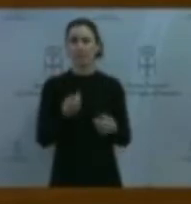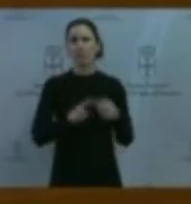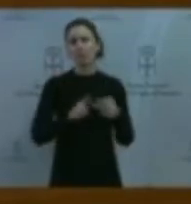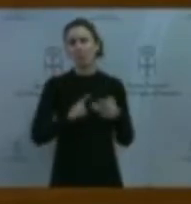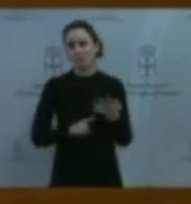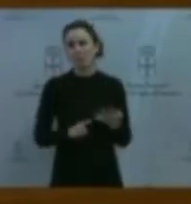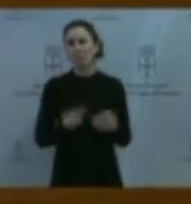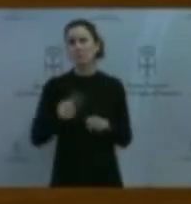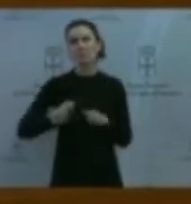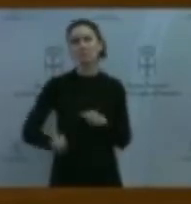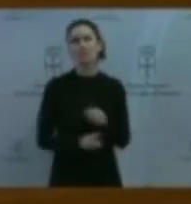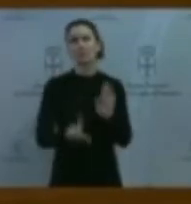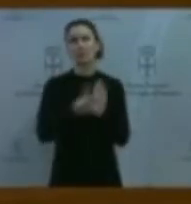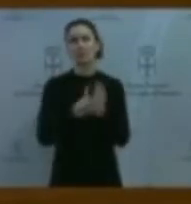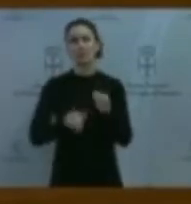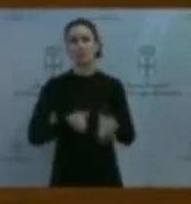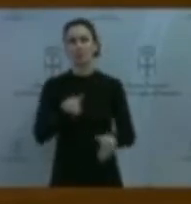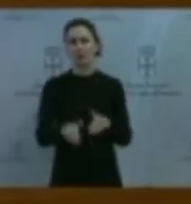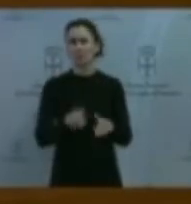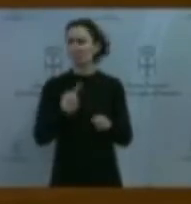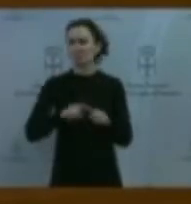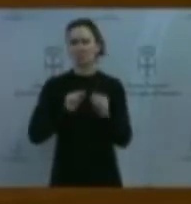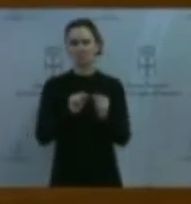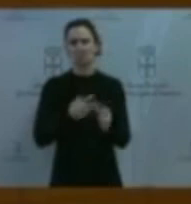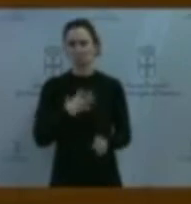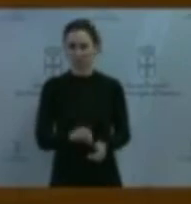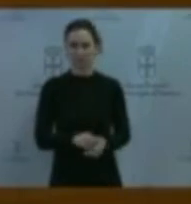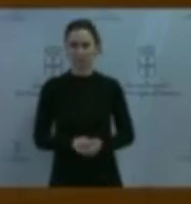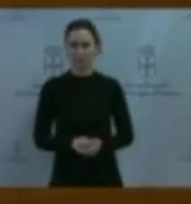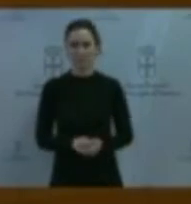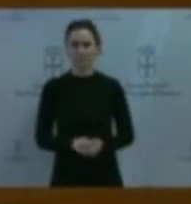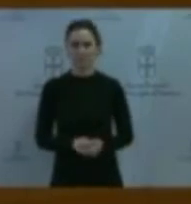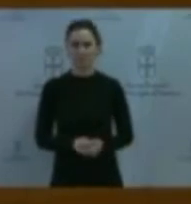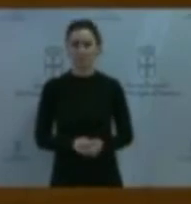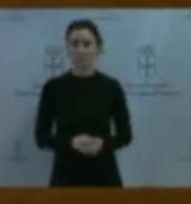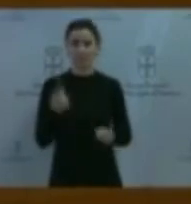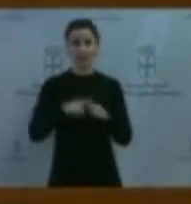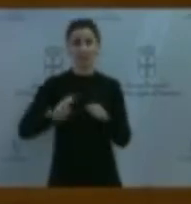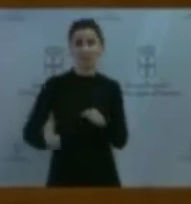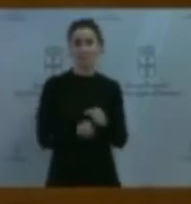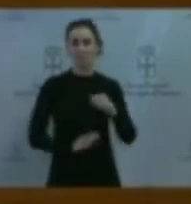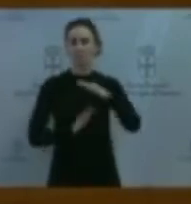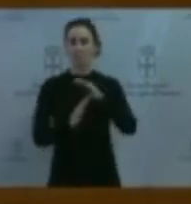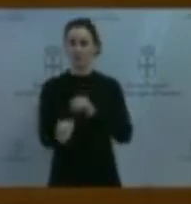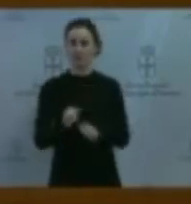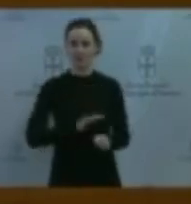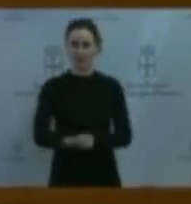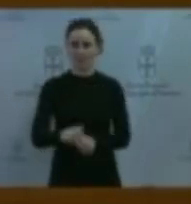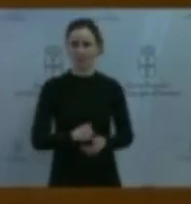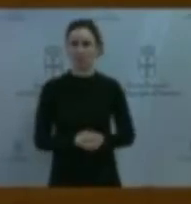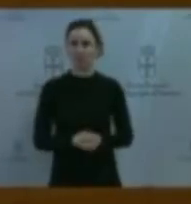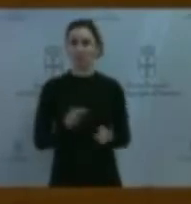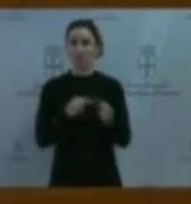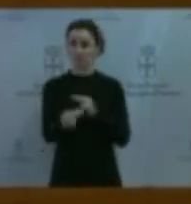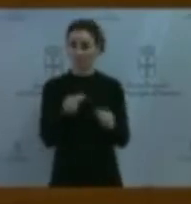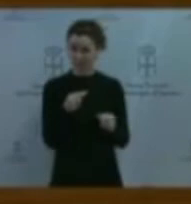se podrían discutir y hay otros elementos también paralizados en ese ámbito. Consejo de Transparencia, el órgano que tiene que luchar contra